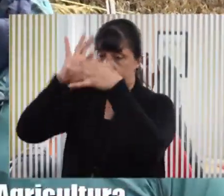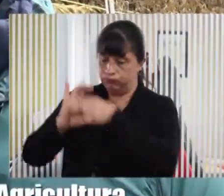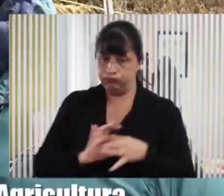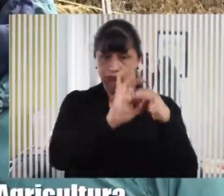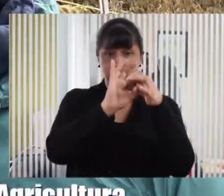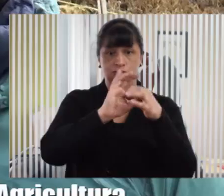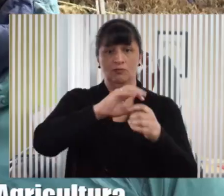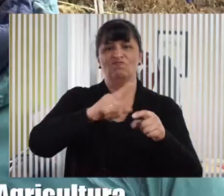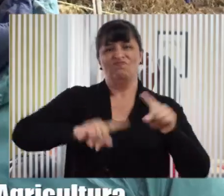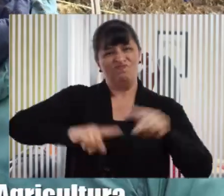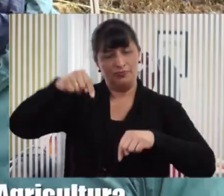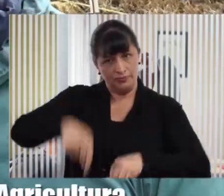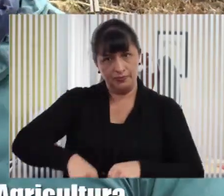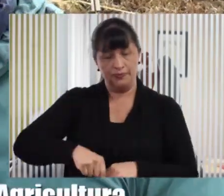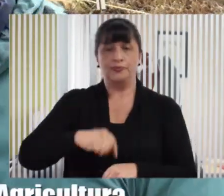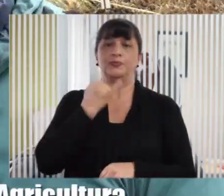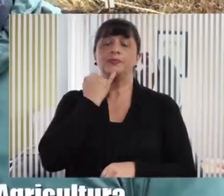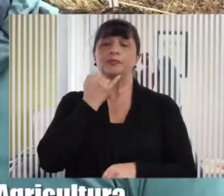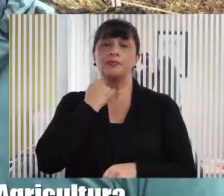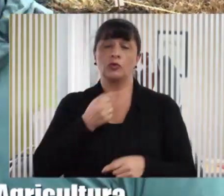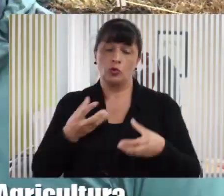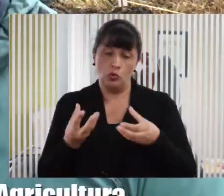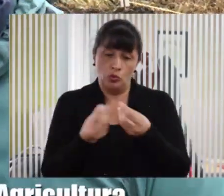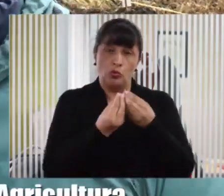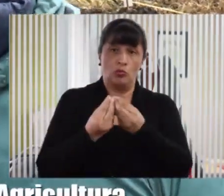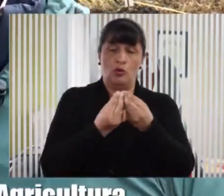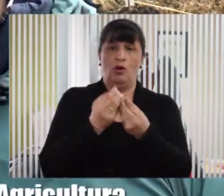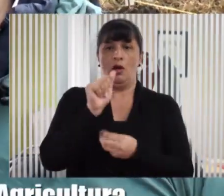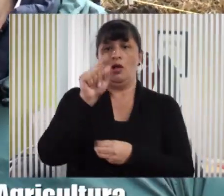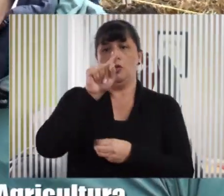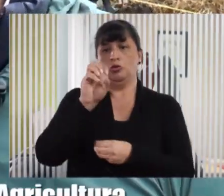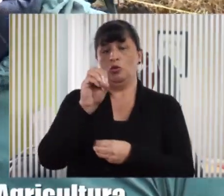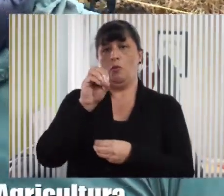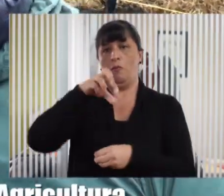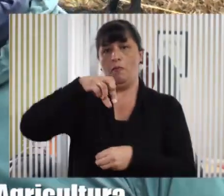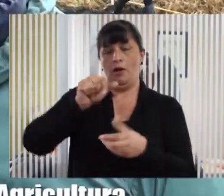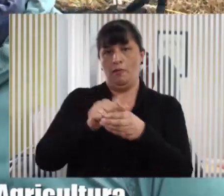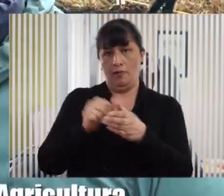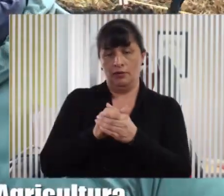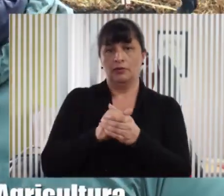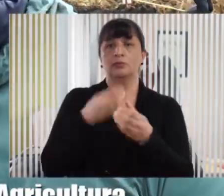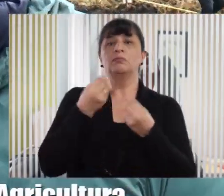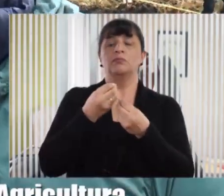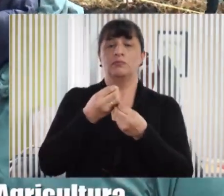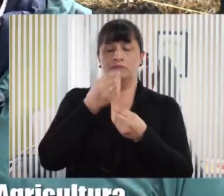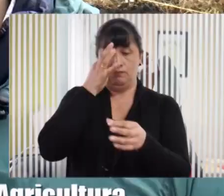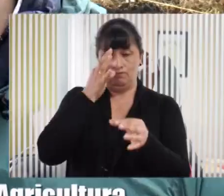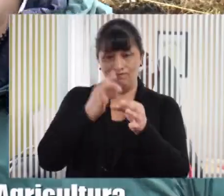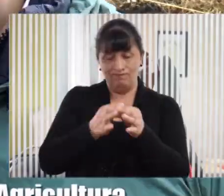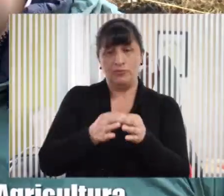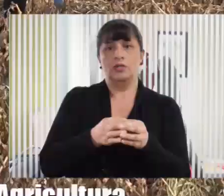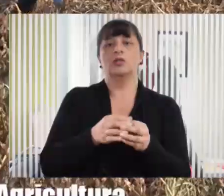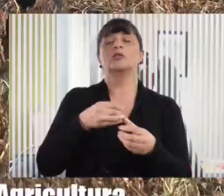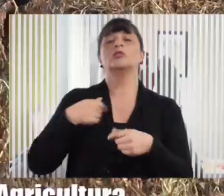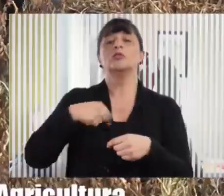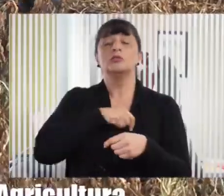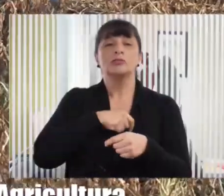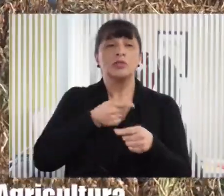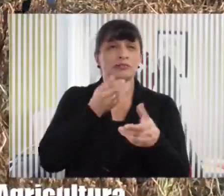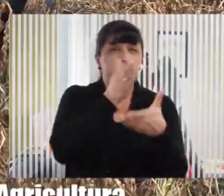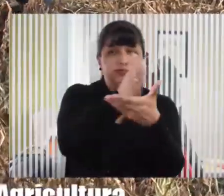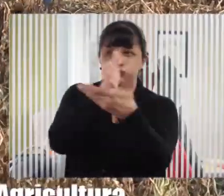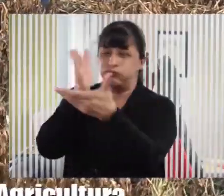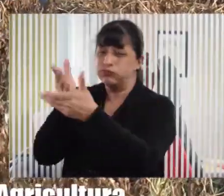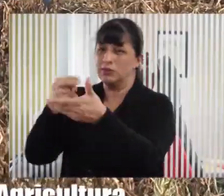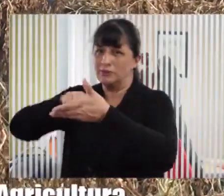la administración municipal con Asopapa Cibaté y también con Fedepapa. A través de la federación hemos logrado que le llegue